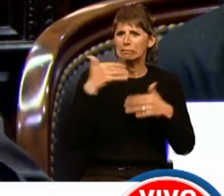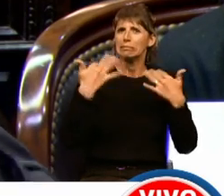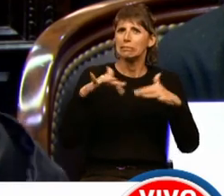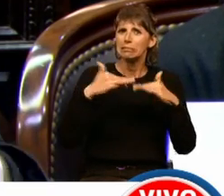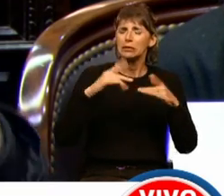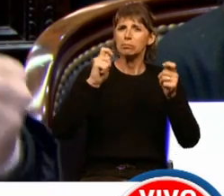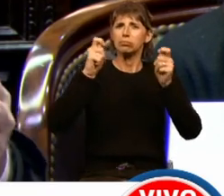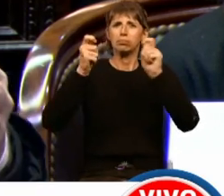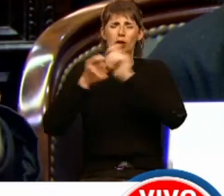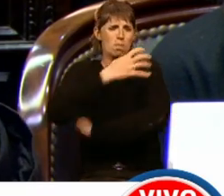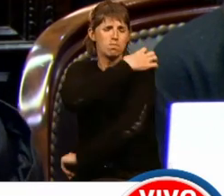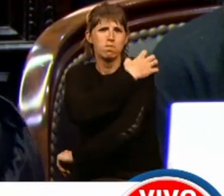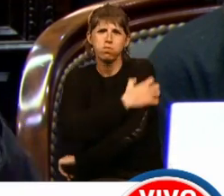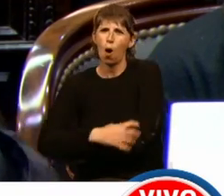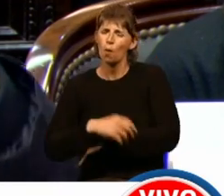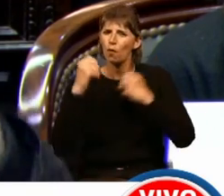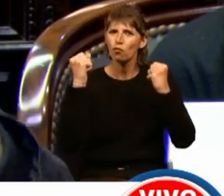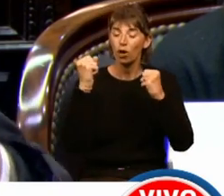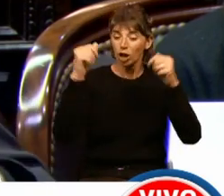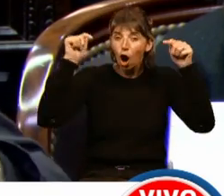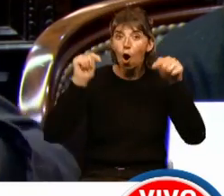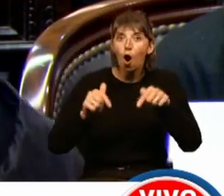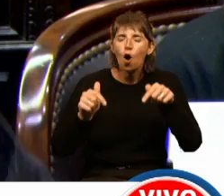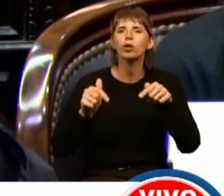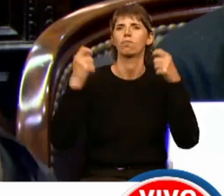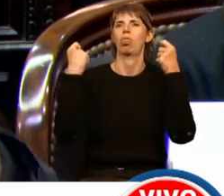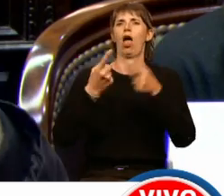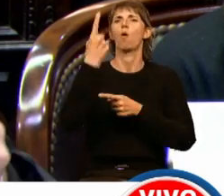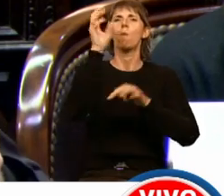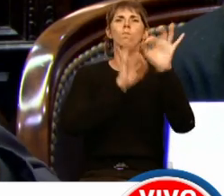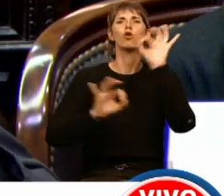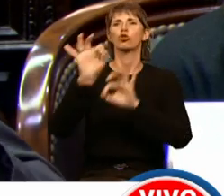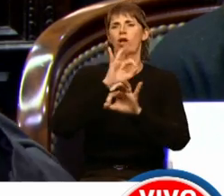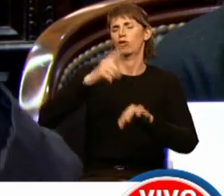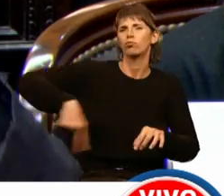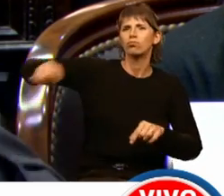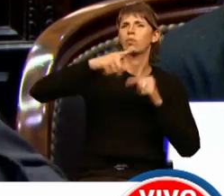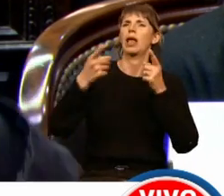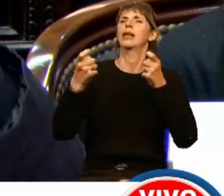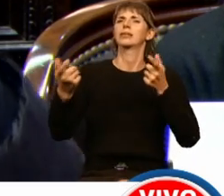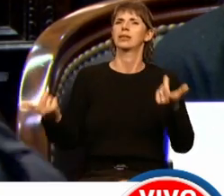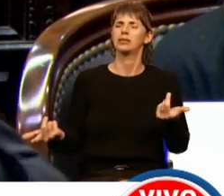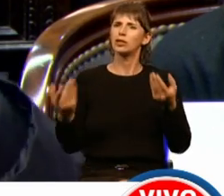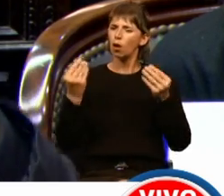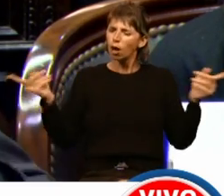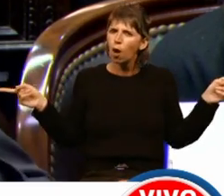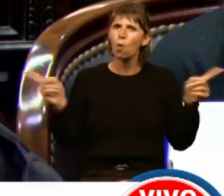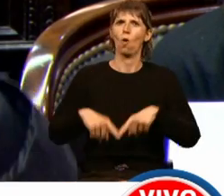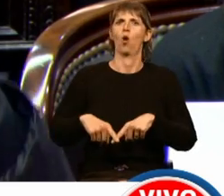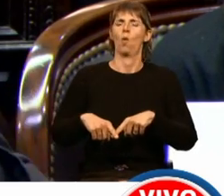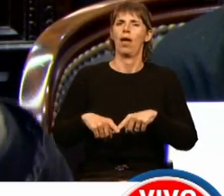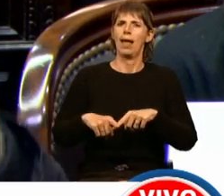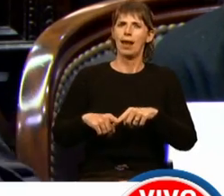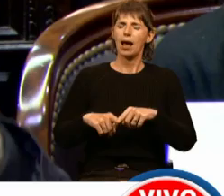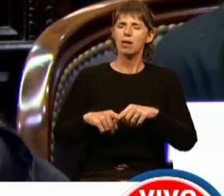y hoy estamos acá planteando un proyecto sumamente necesario para volver a reconstruir la argentina